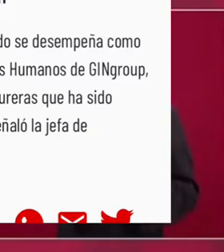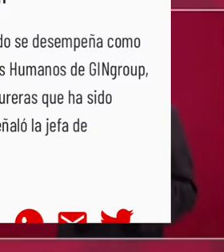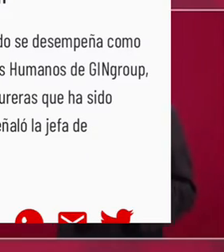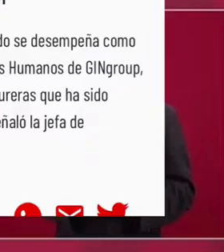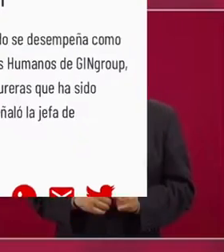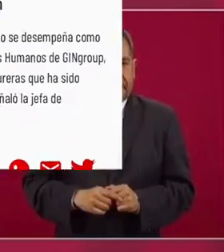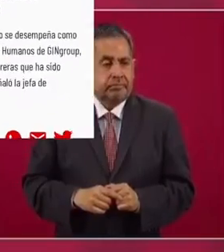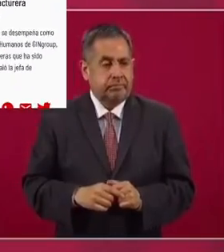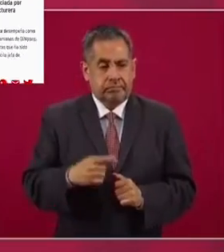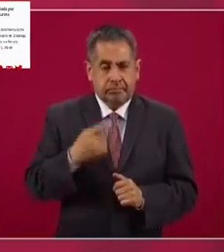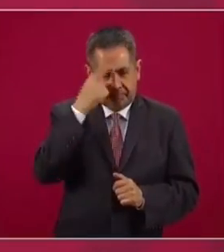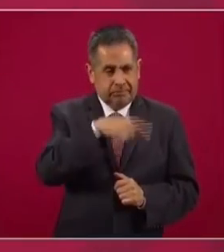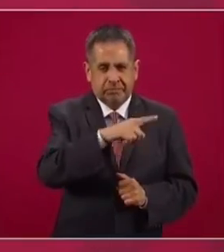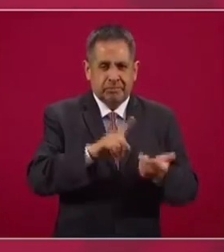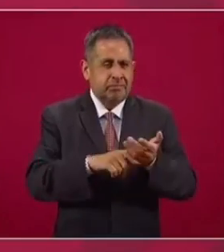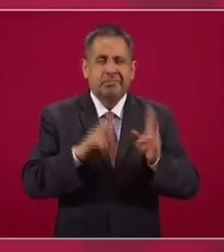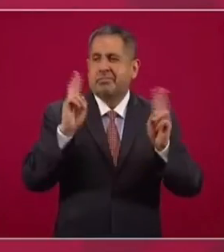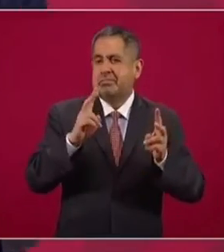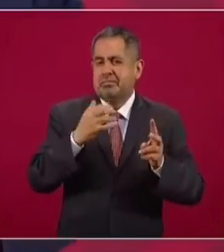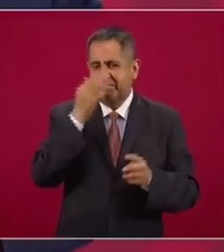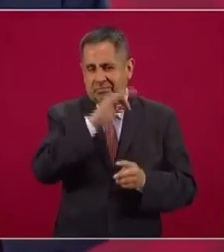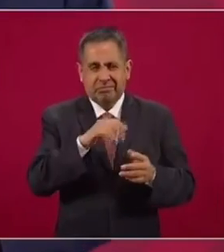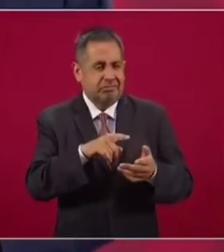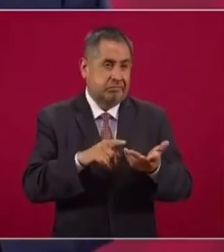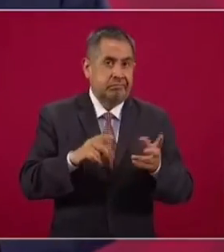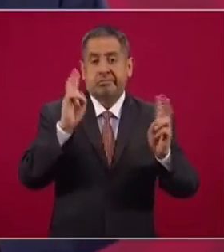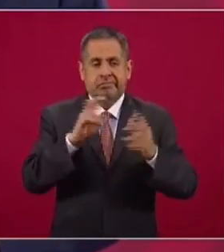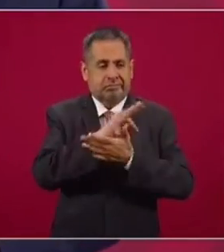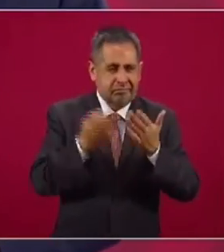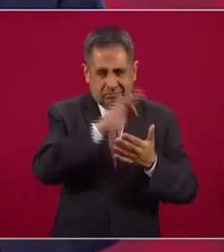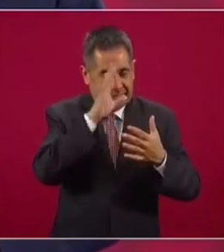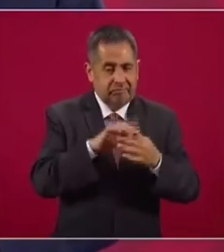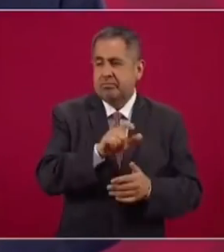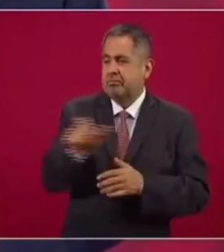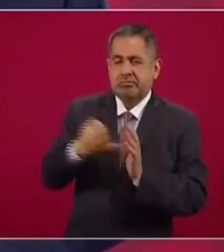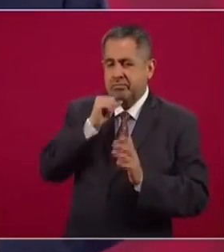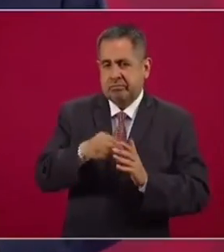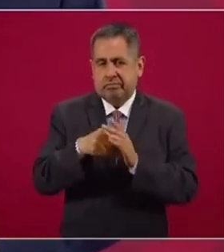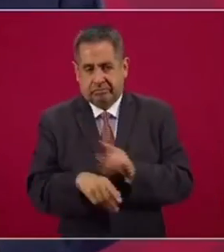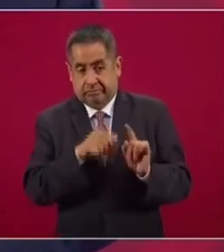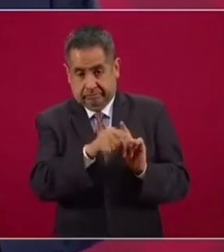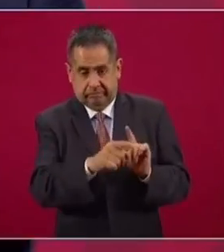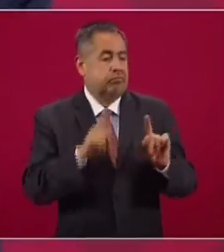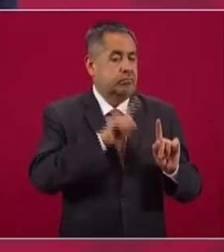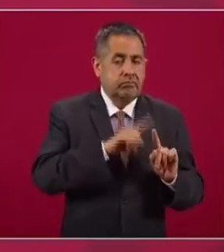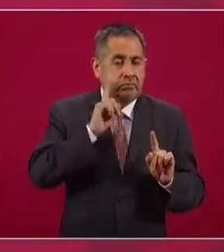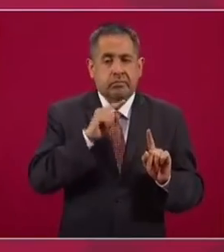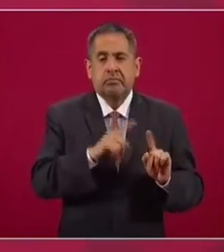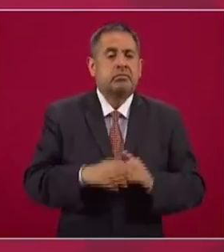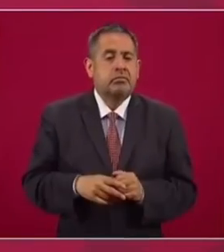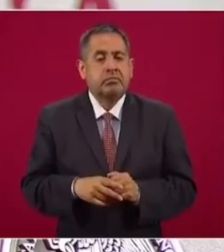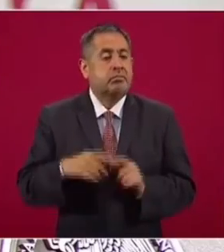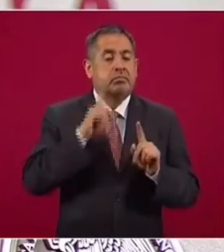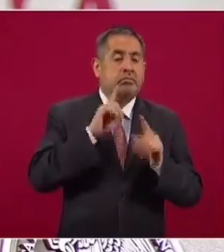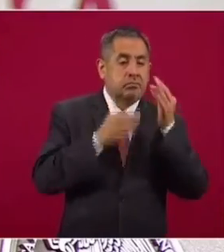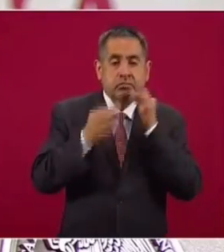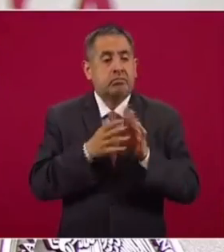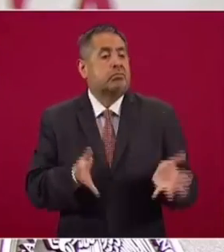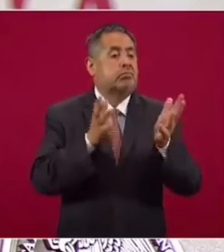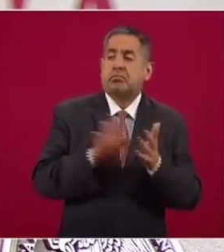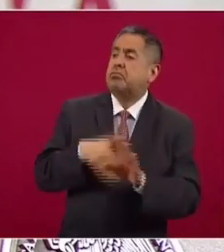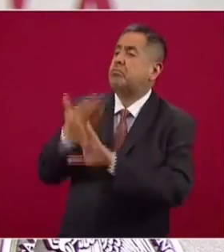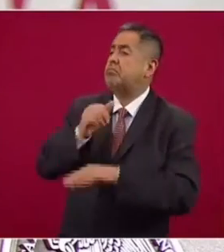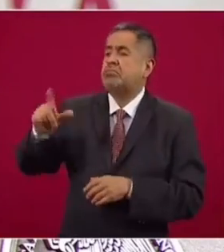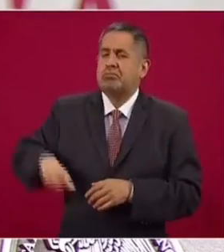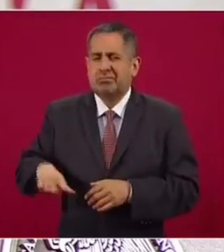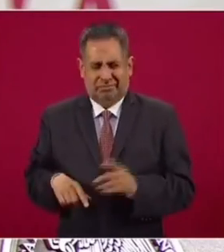de hacer ingeniería financiera para no pagar impuestos, estaba promoviendo un movimiento en